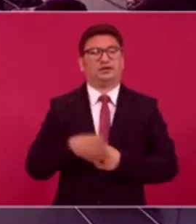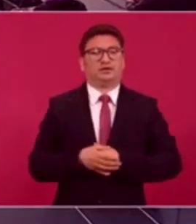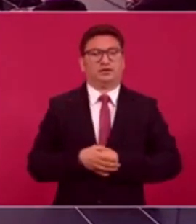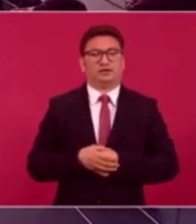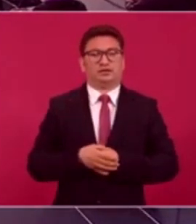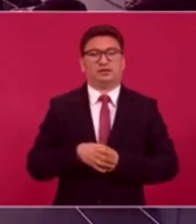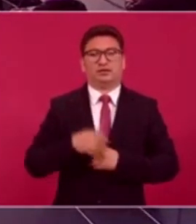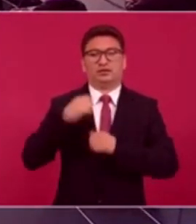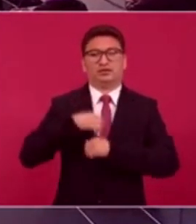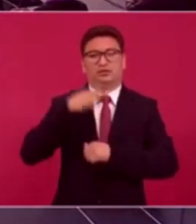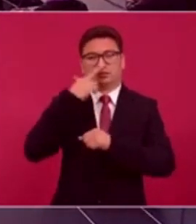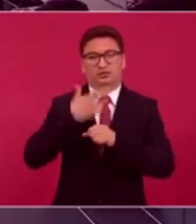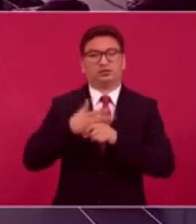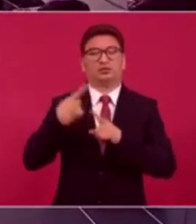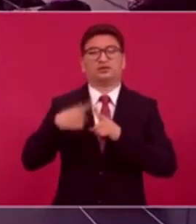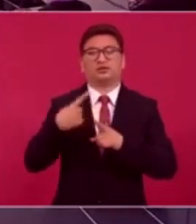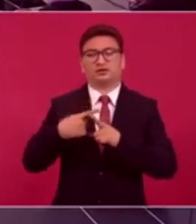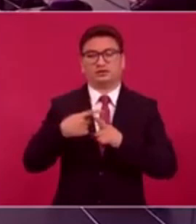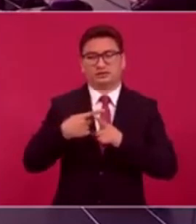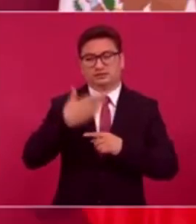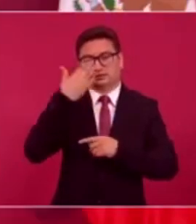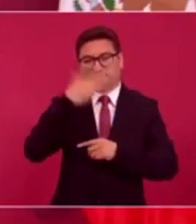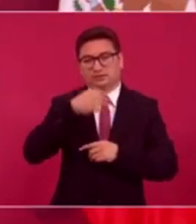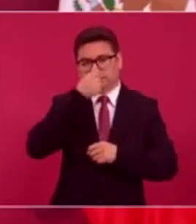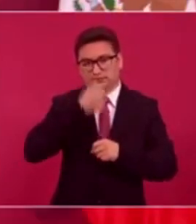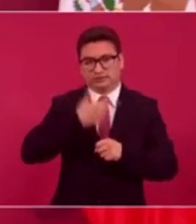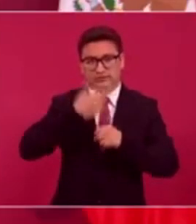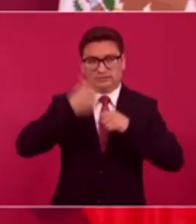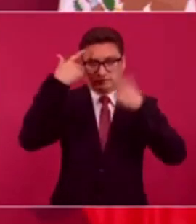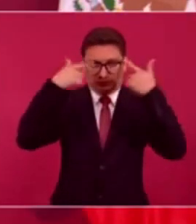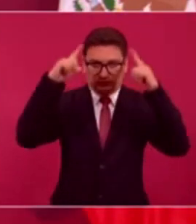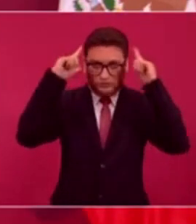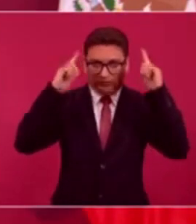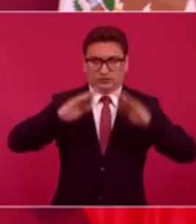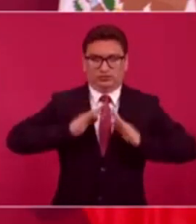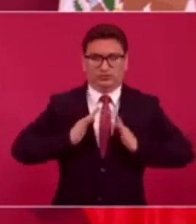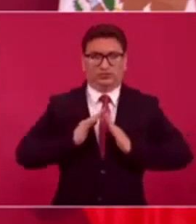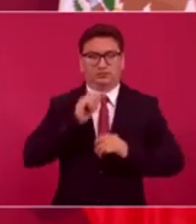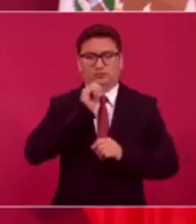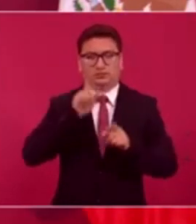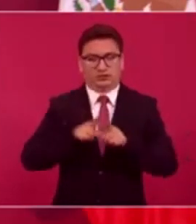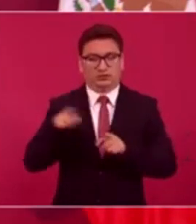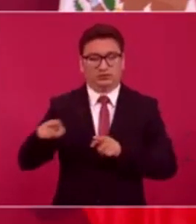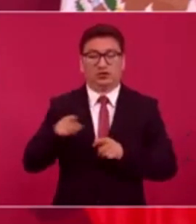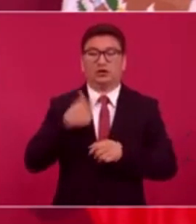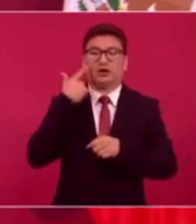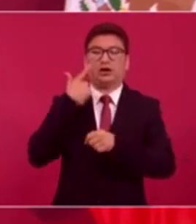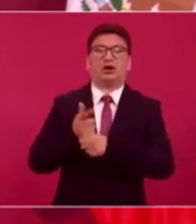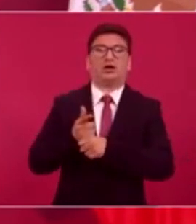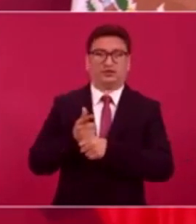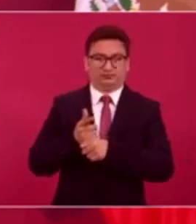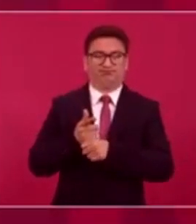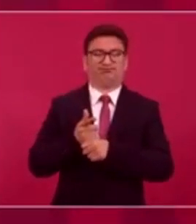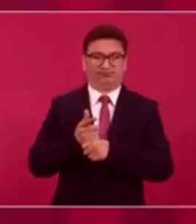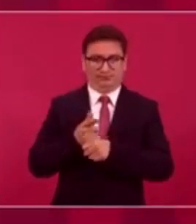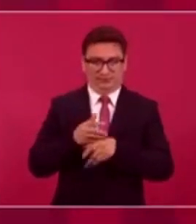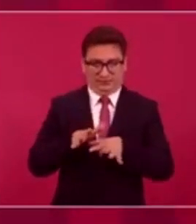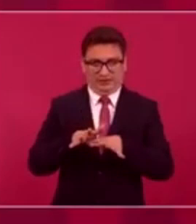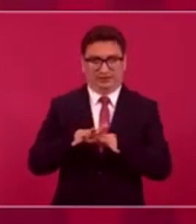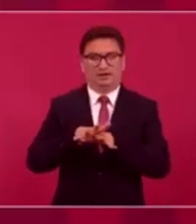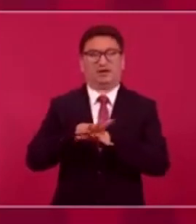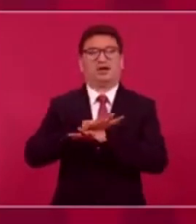a cargo de la Secretaría de Marina y de la Secretaría de la Defensa. Y se está notando cómo se